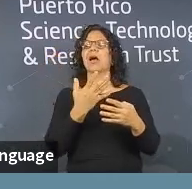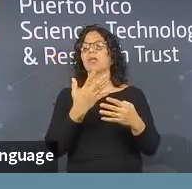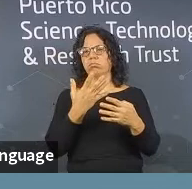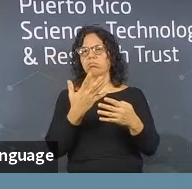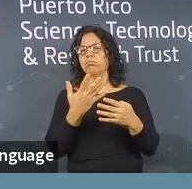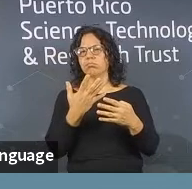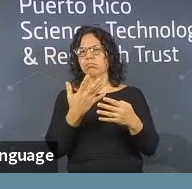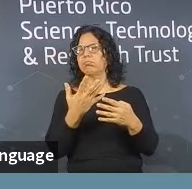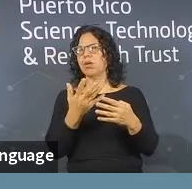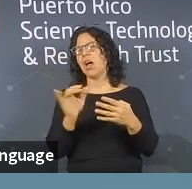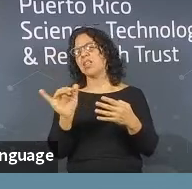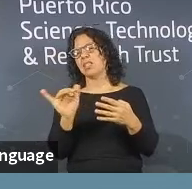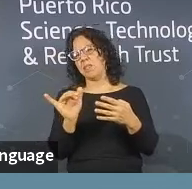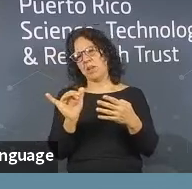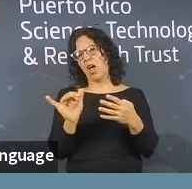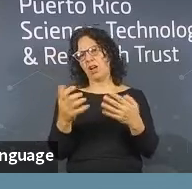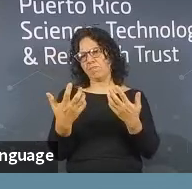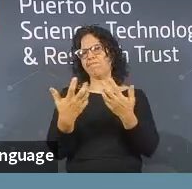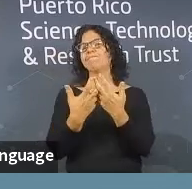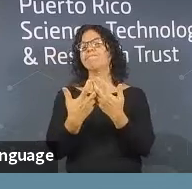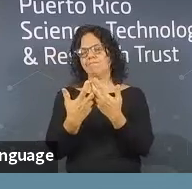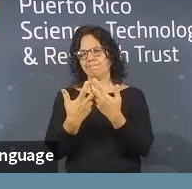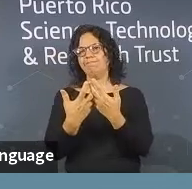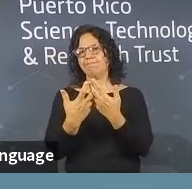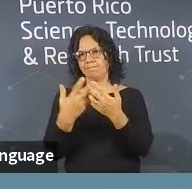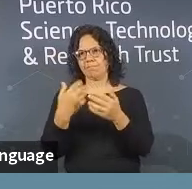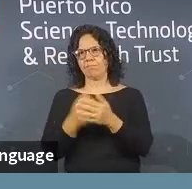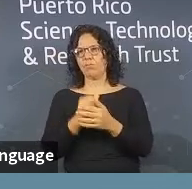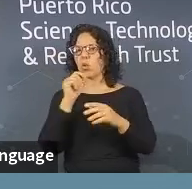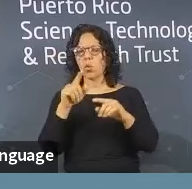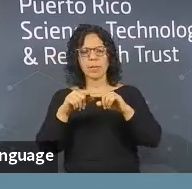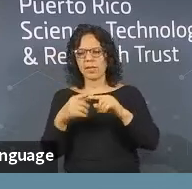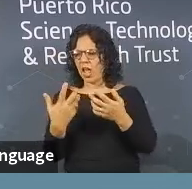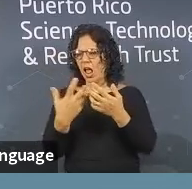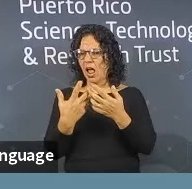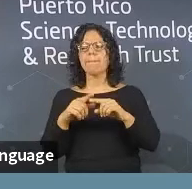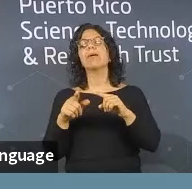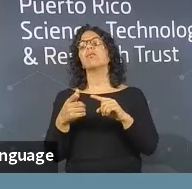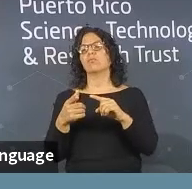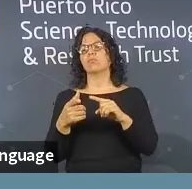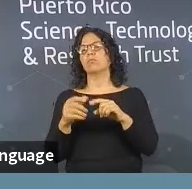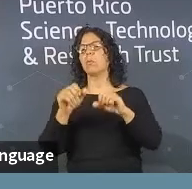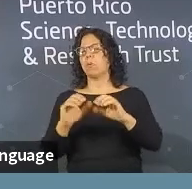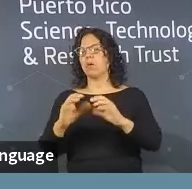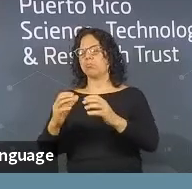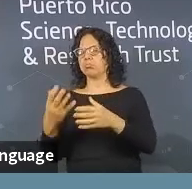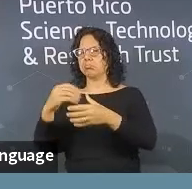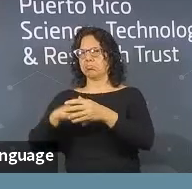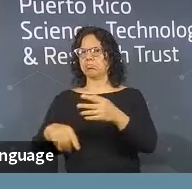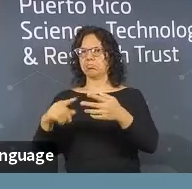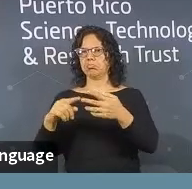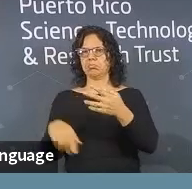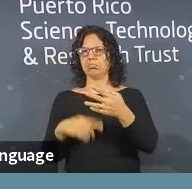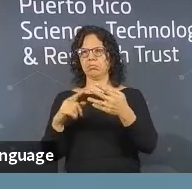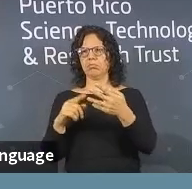de que una es totalmente diferente de la otra, pero creo que las podemos catalogar en el mismo grupo. Y finalmente, las herbicidas de